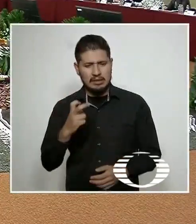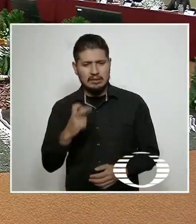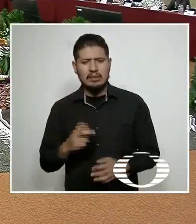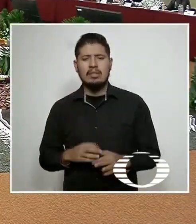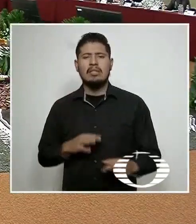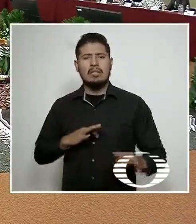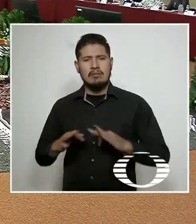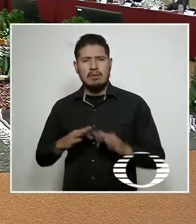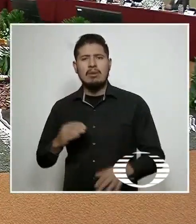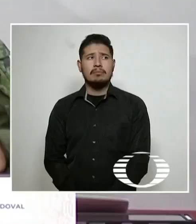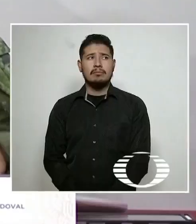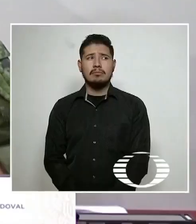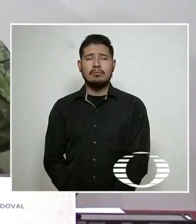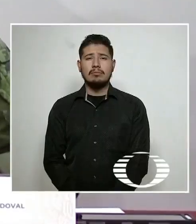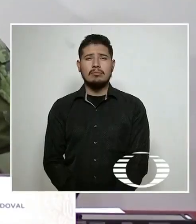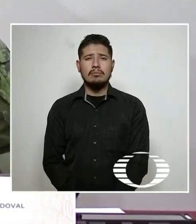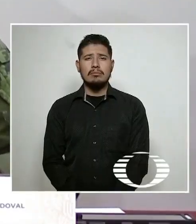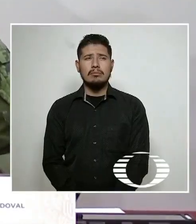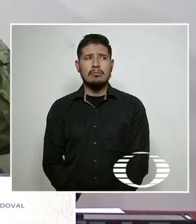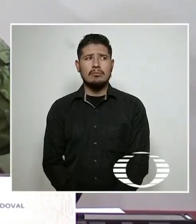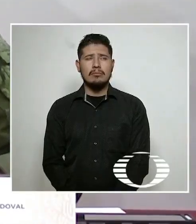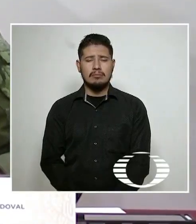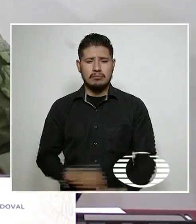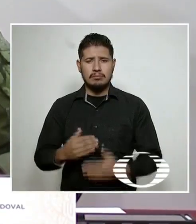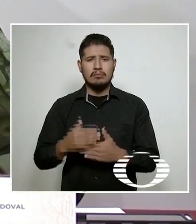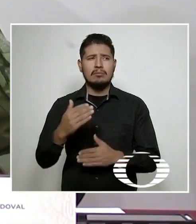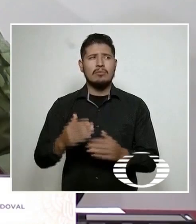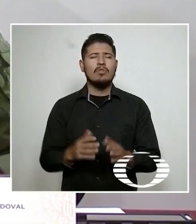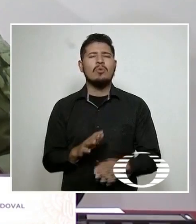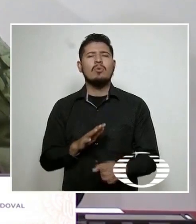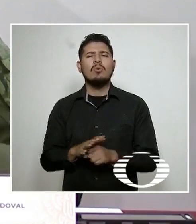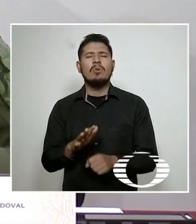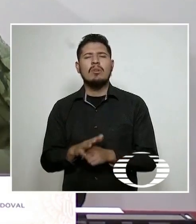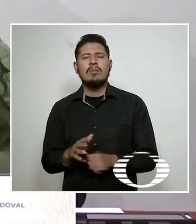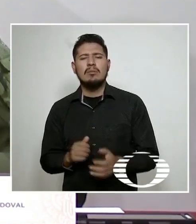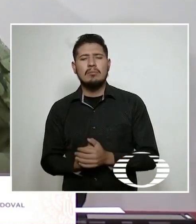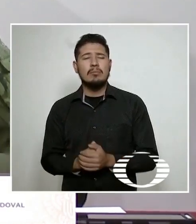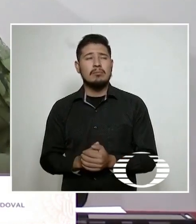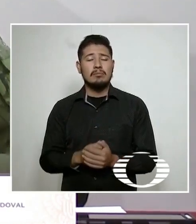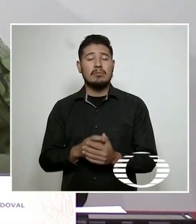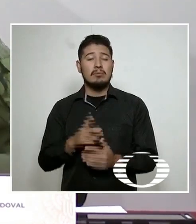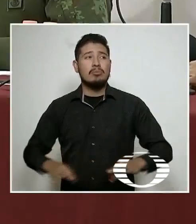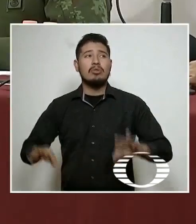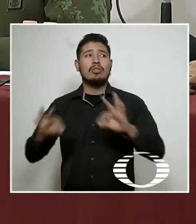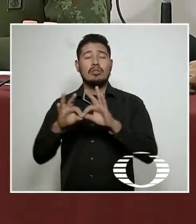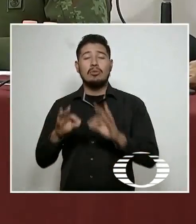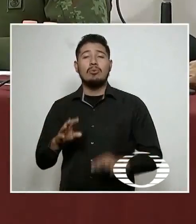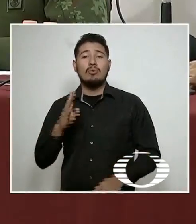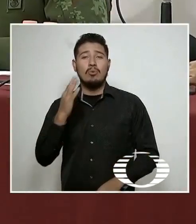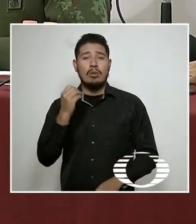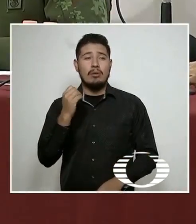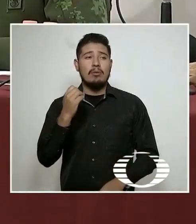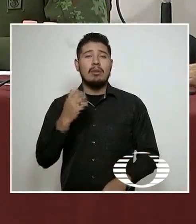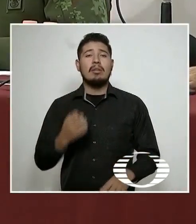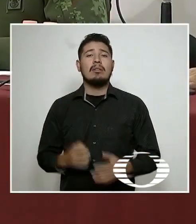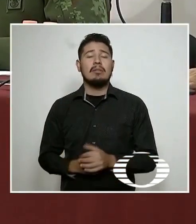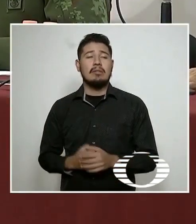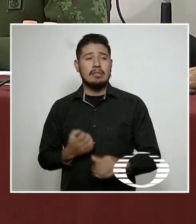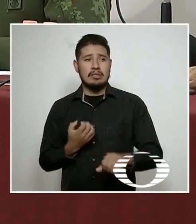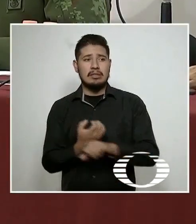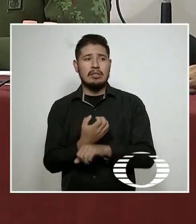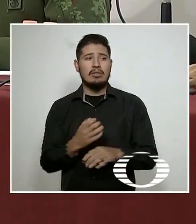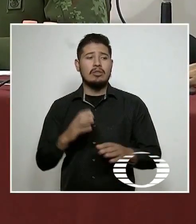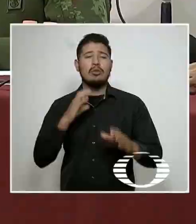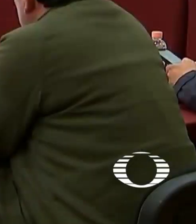Fresnillo y el corredor industrial serán considerados prioritarios, luego de que se dio a conocer que el municipio ocupa el lugar 20 entre los más violentos